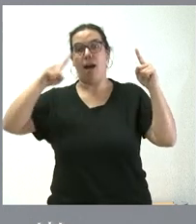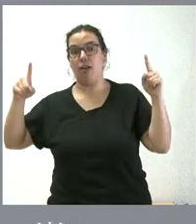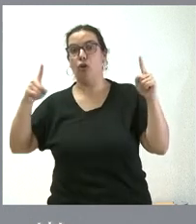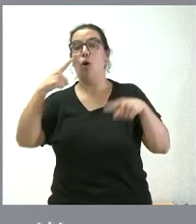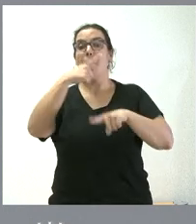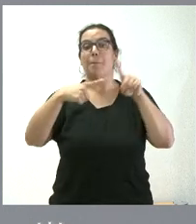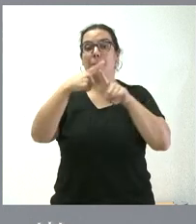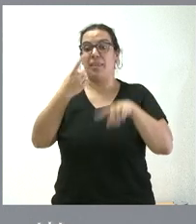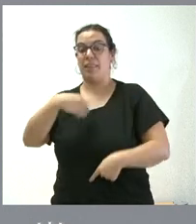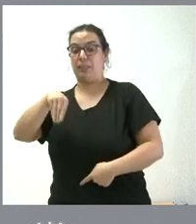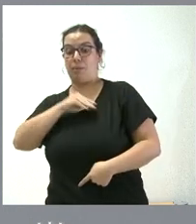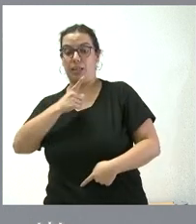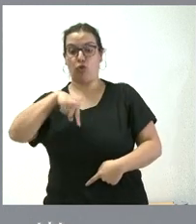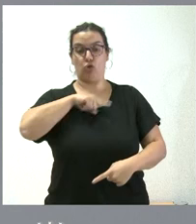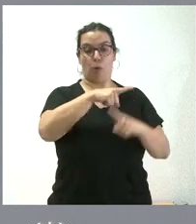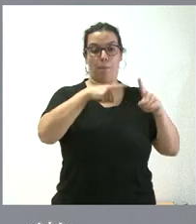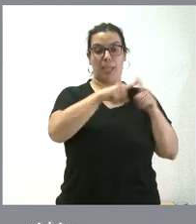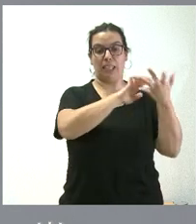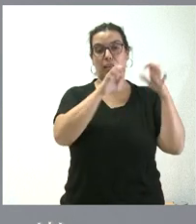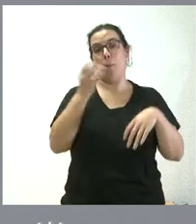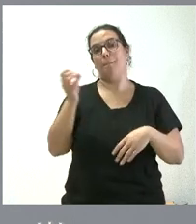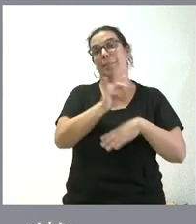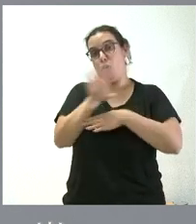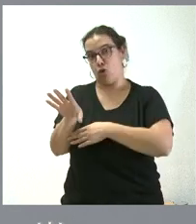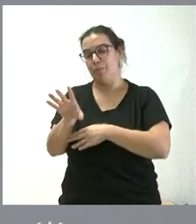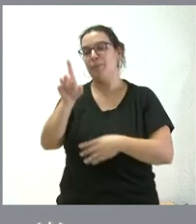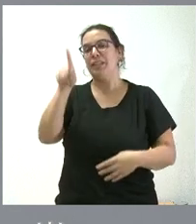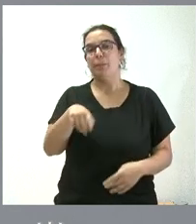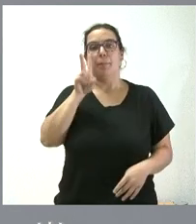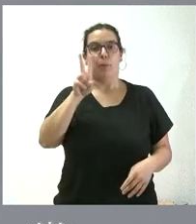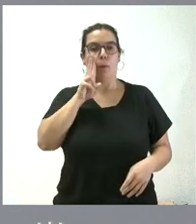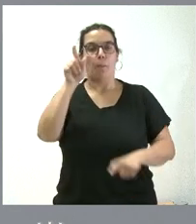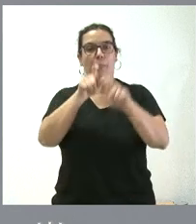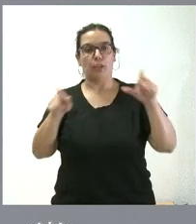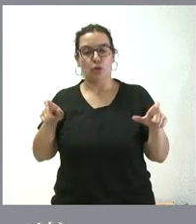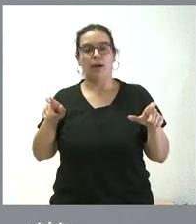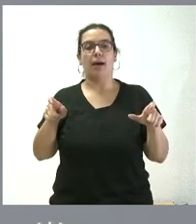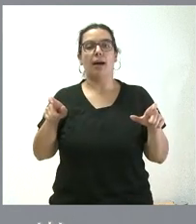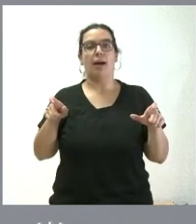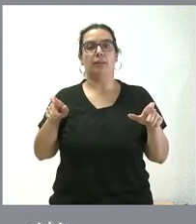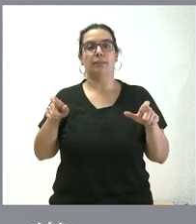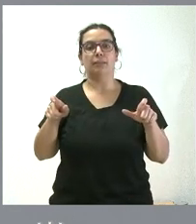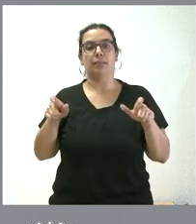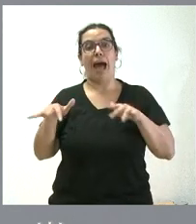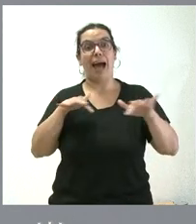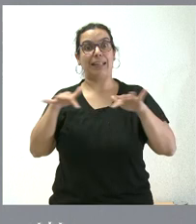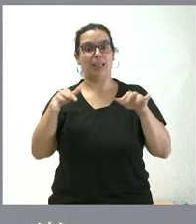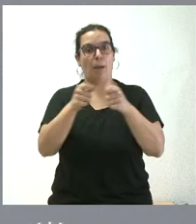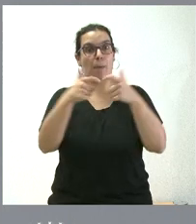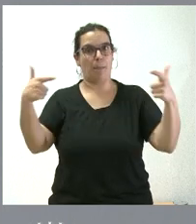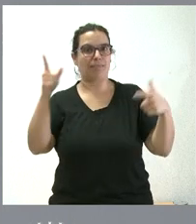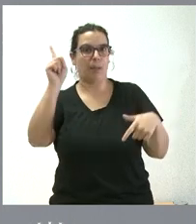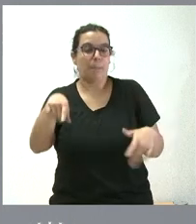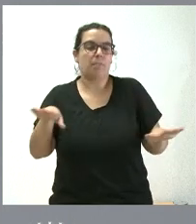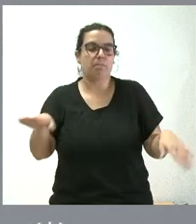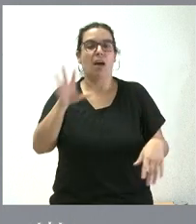española a favor de Castilla de León y es verdad también que hemos visto incremento el número de personas eh activas creo que nuestra tasa de